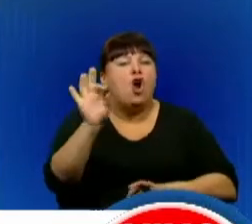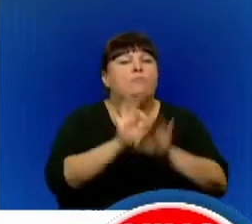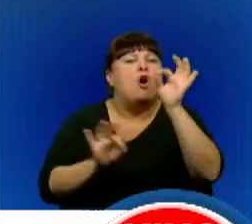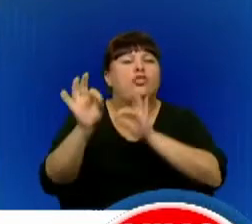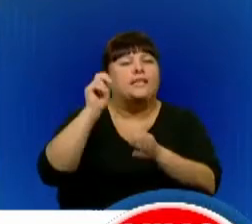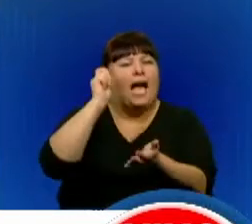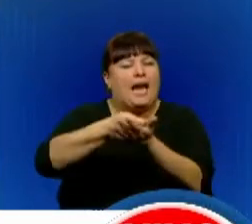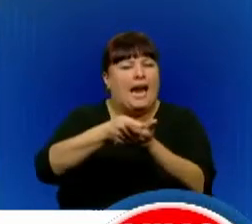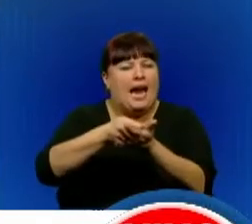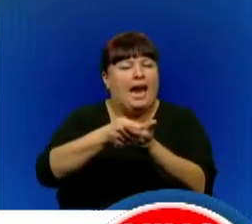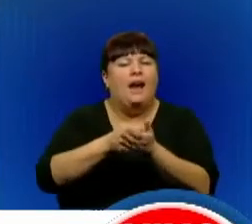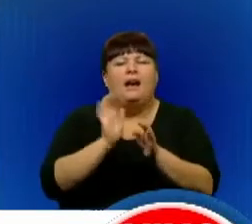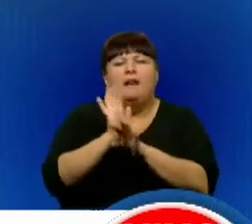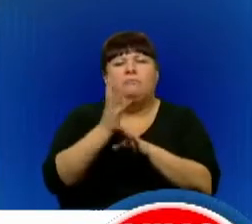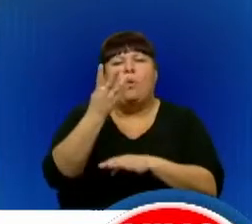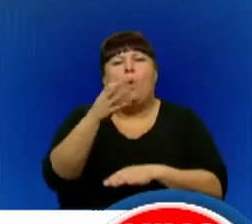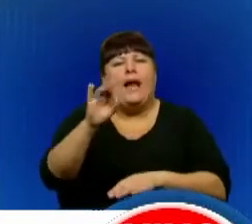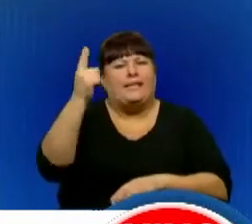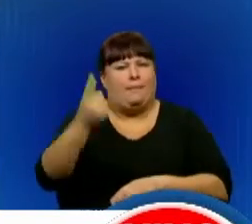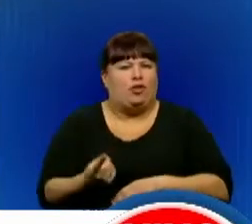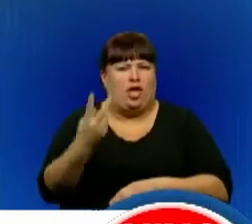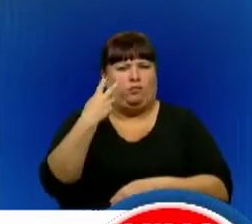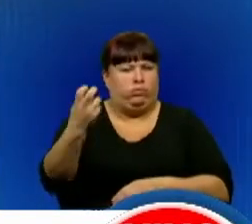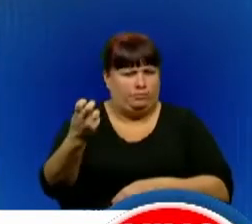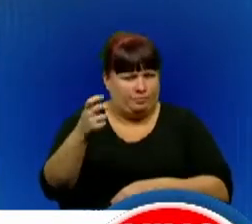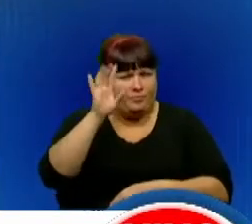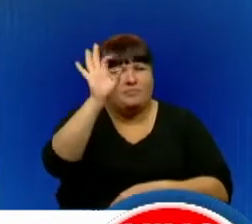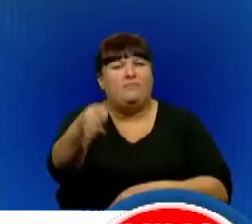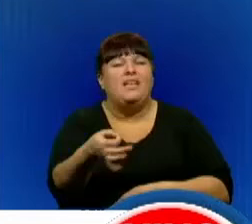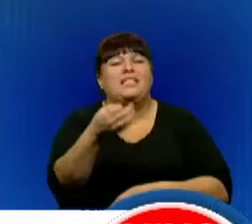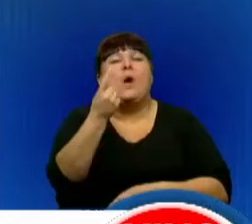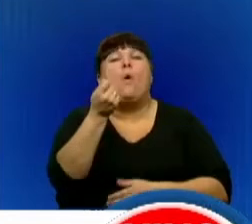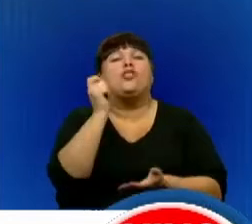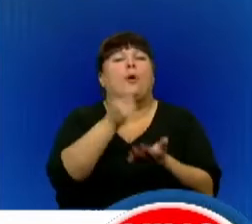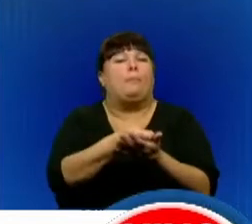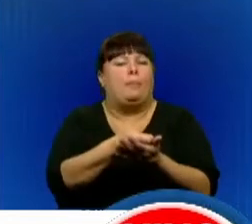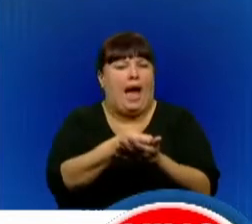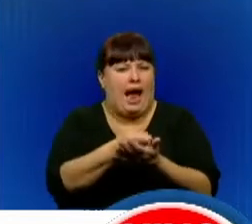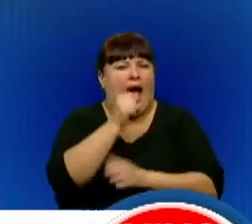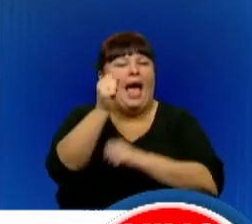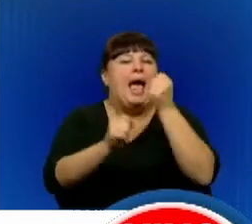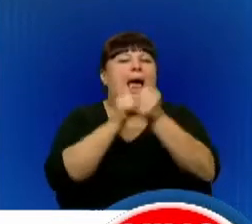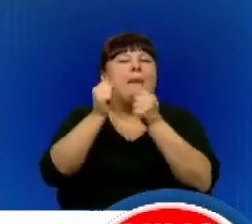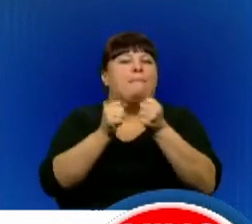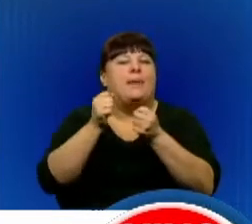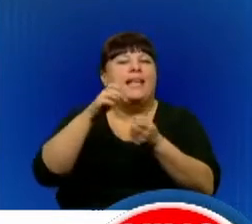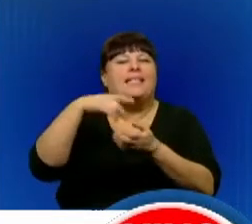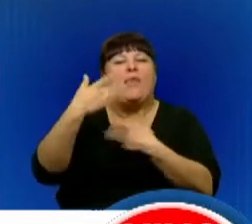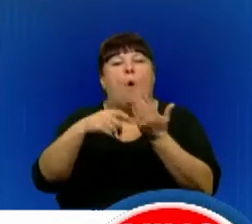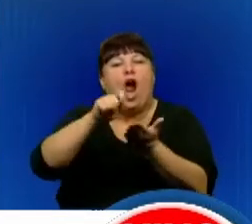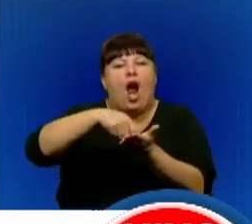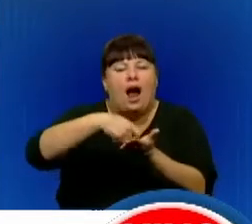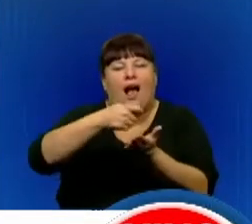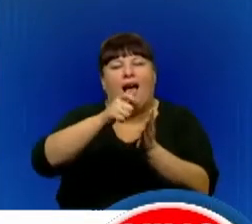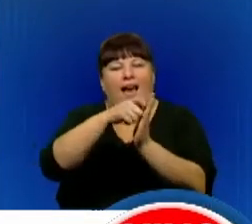alícuota integrada casi del 40%. ¿Sabe cuánto pagan las empresas de juegos de azar?